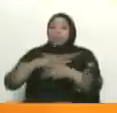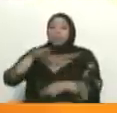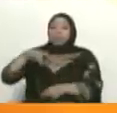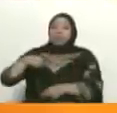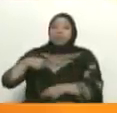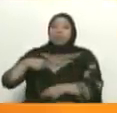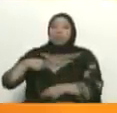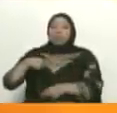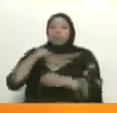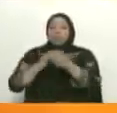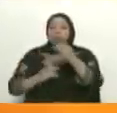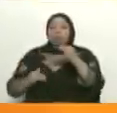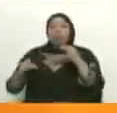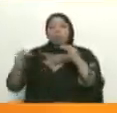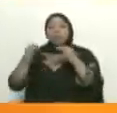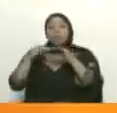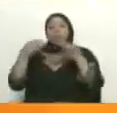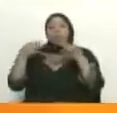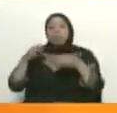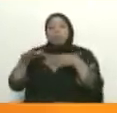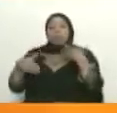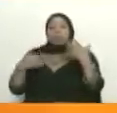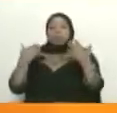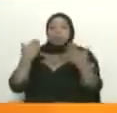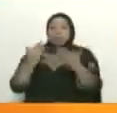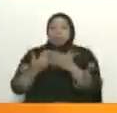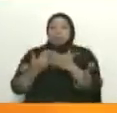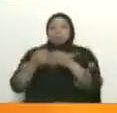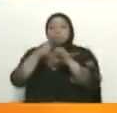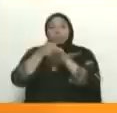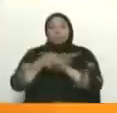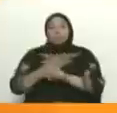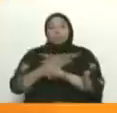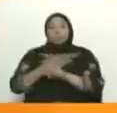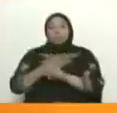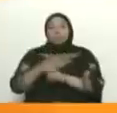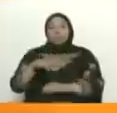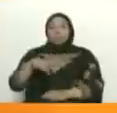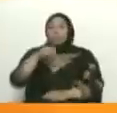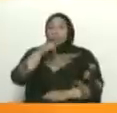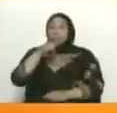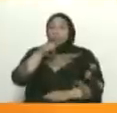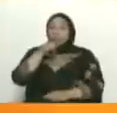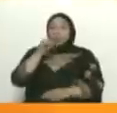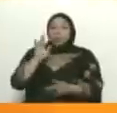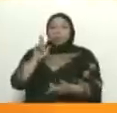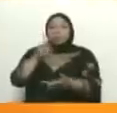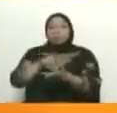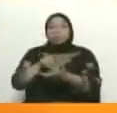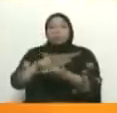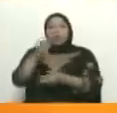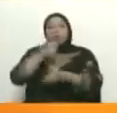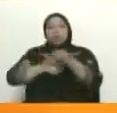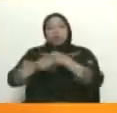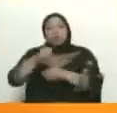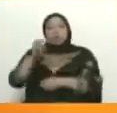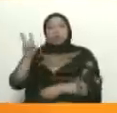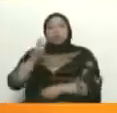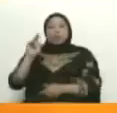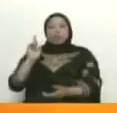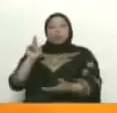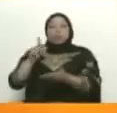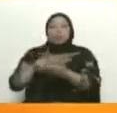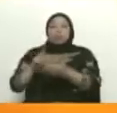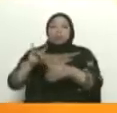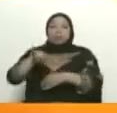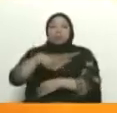a niveles casi que hasta la rigidez académica, la presencia de la sociedad, la presencia de